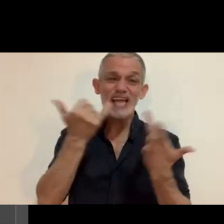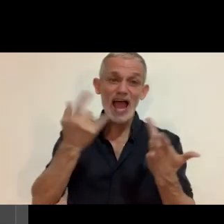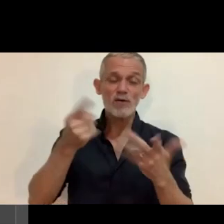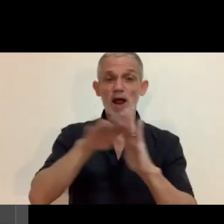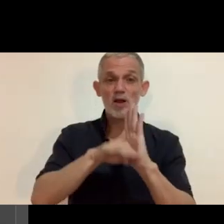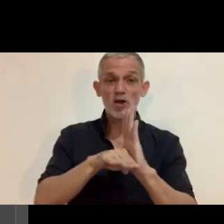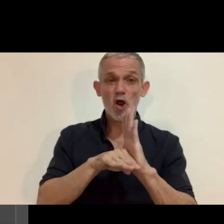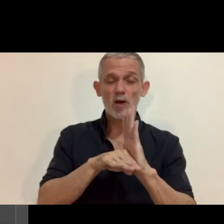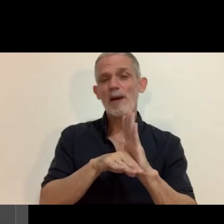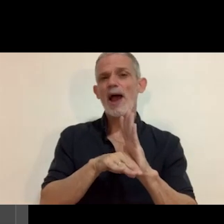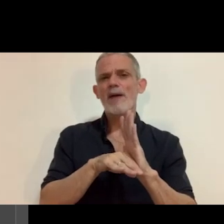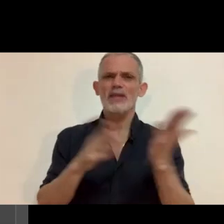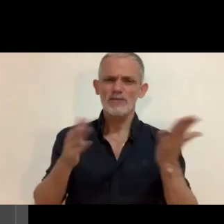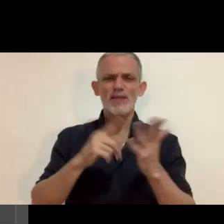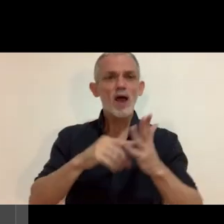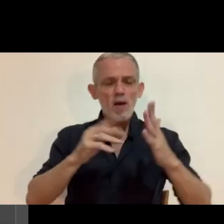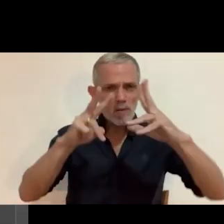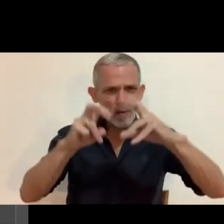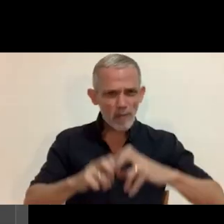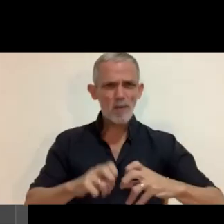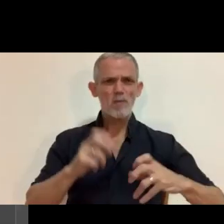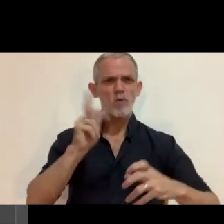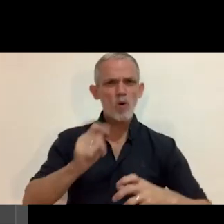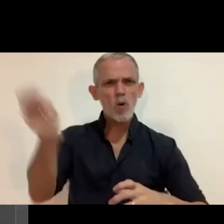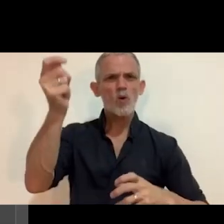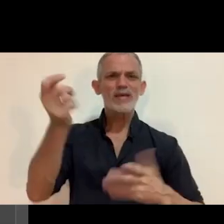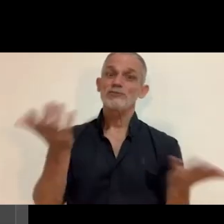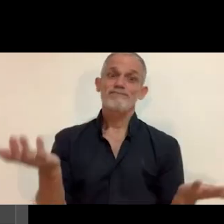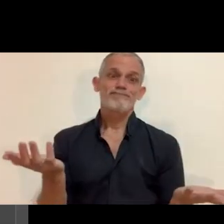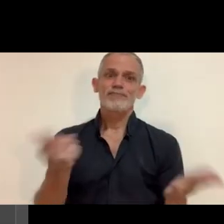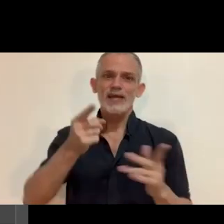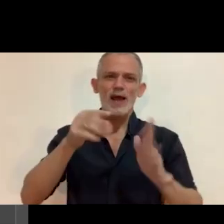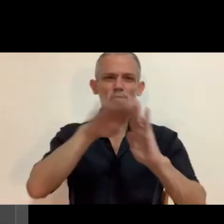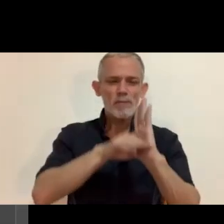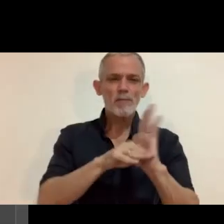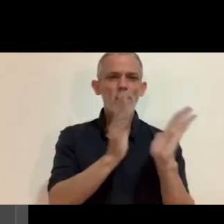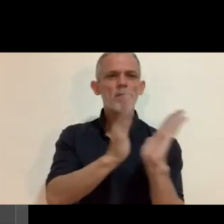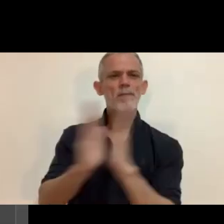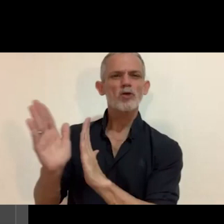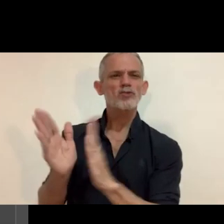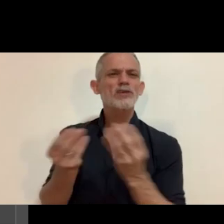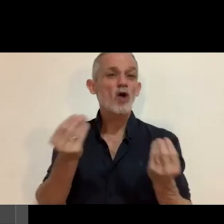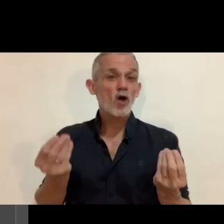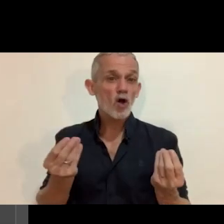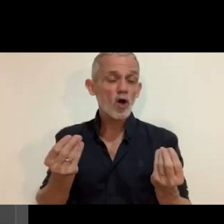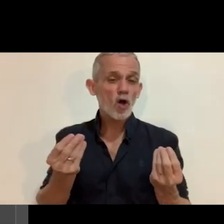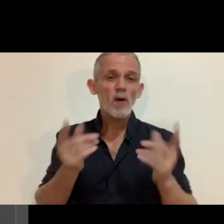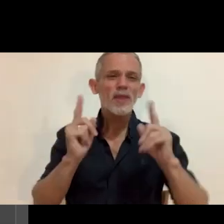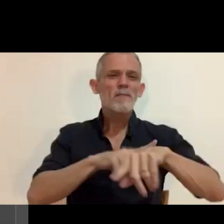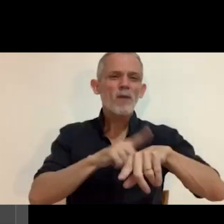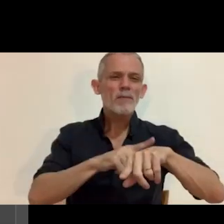carácter eminentemente procesal. En rigor de verdad, las normas procesales siempre rigen del momento